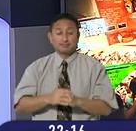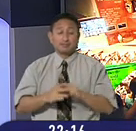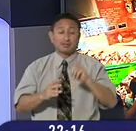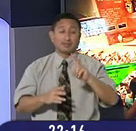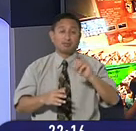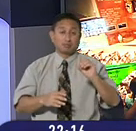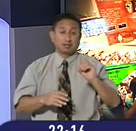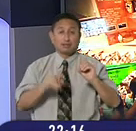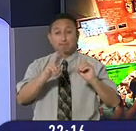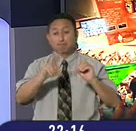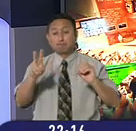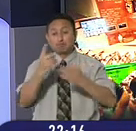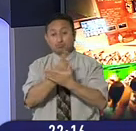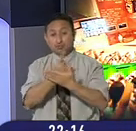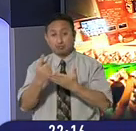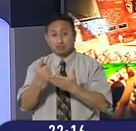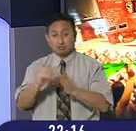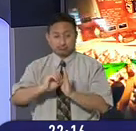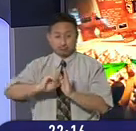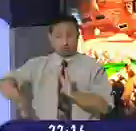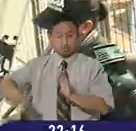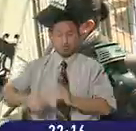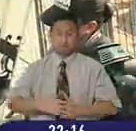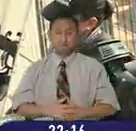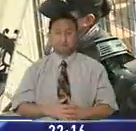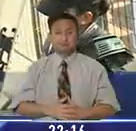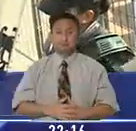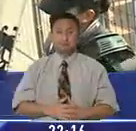20 a 22 semanas para el aborto.